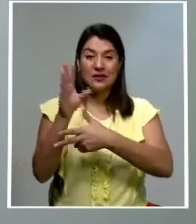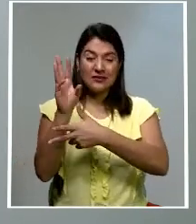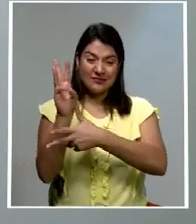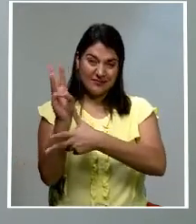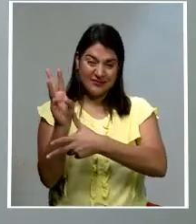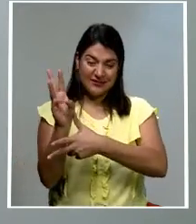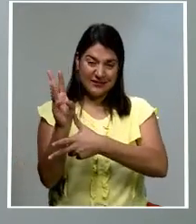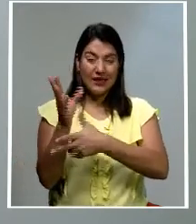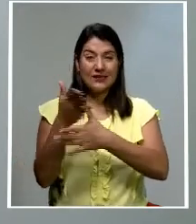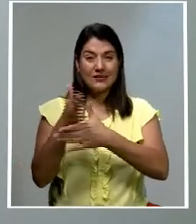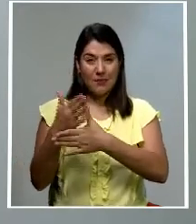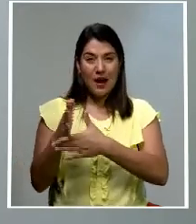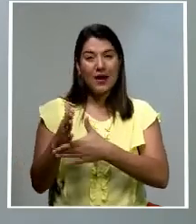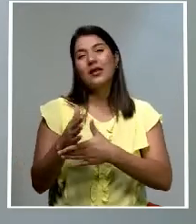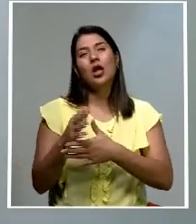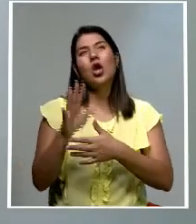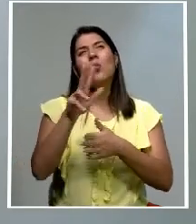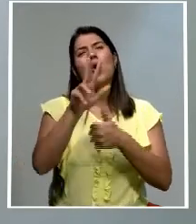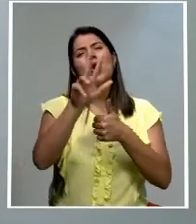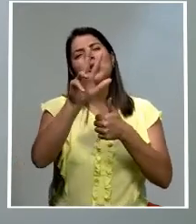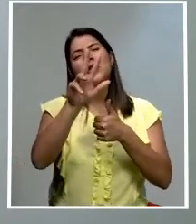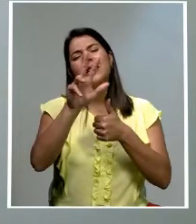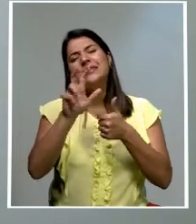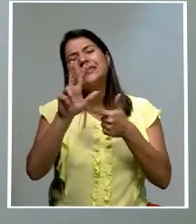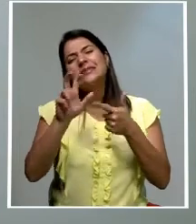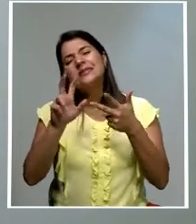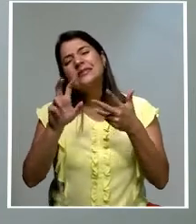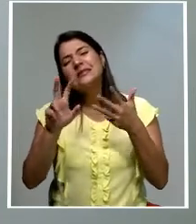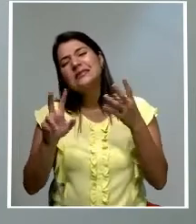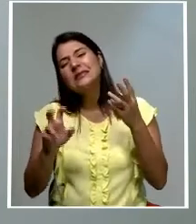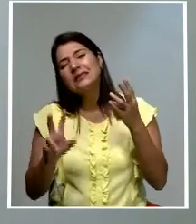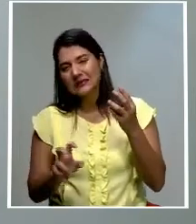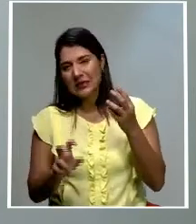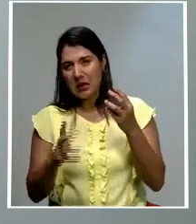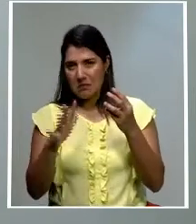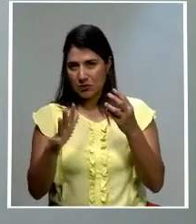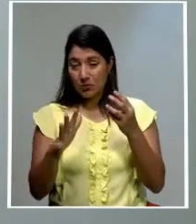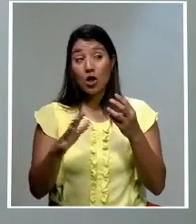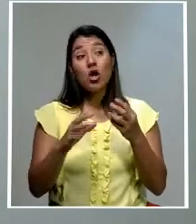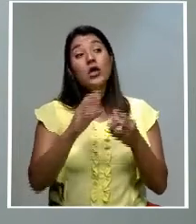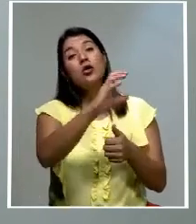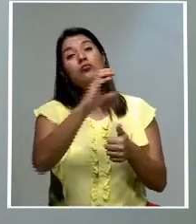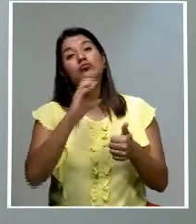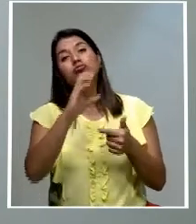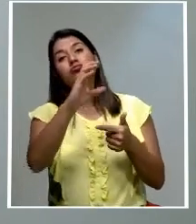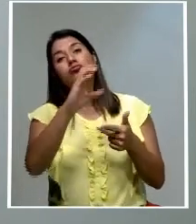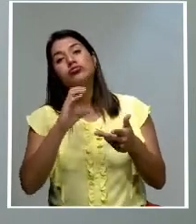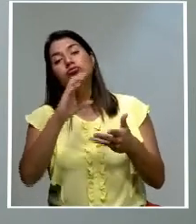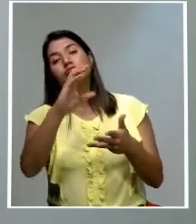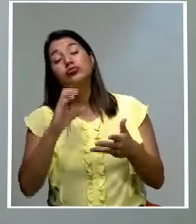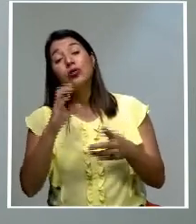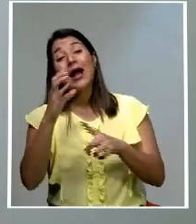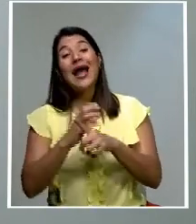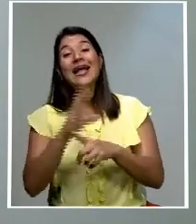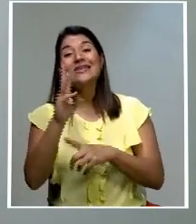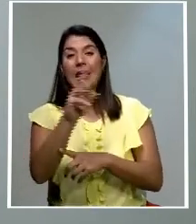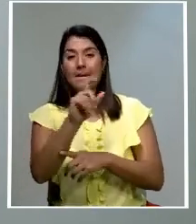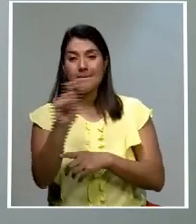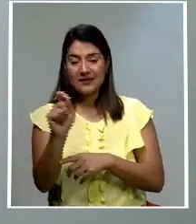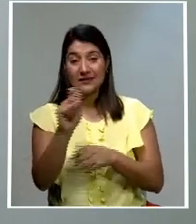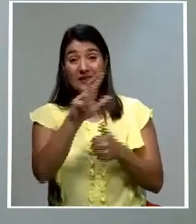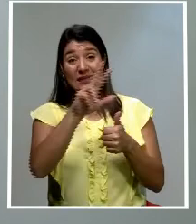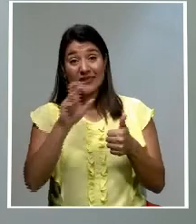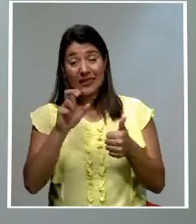pedazos de un poco menos de $300 millones cada uno, de forma semestral, y por tanto es un crédito